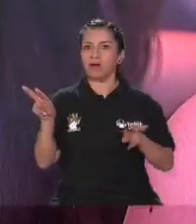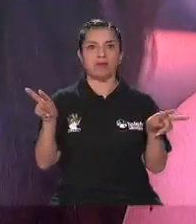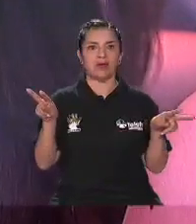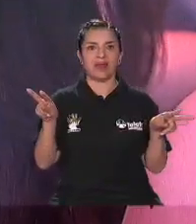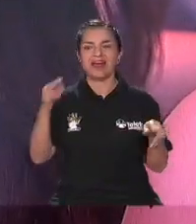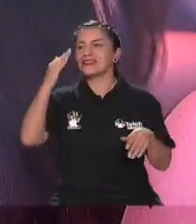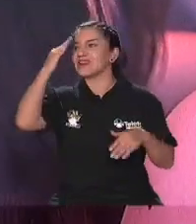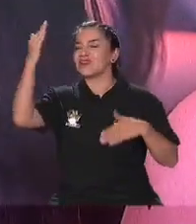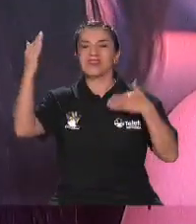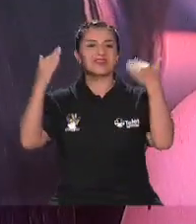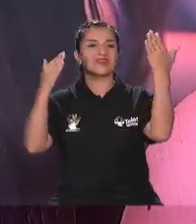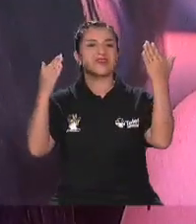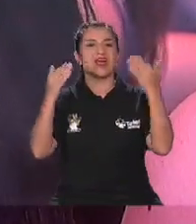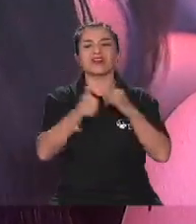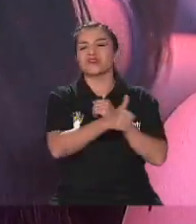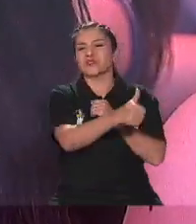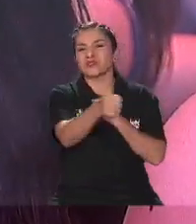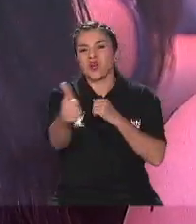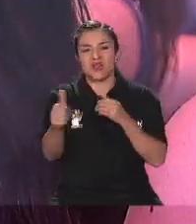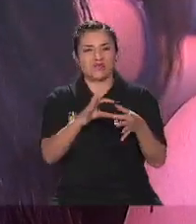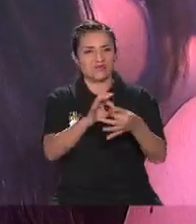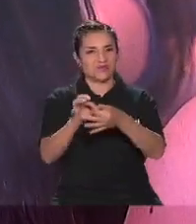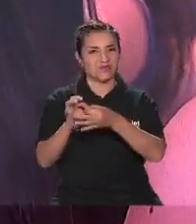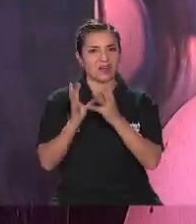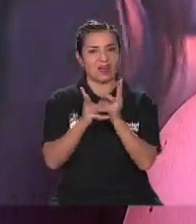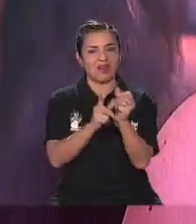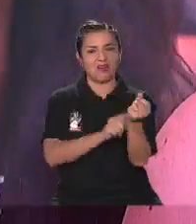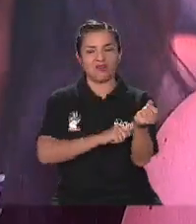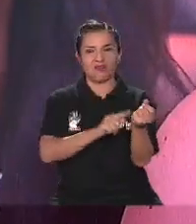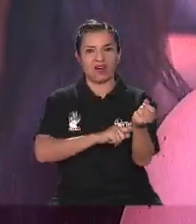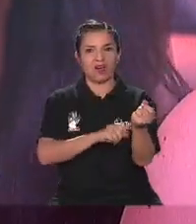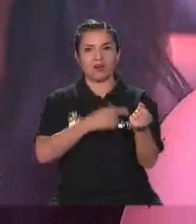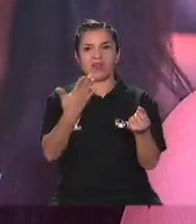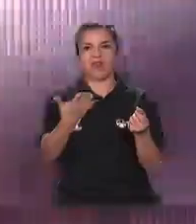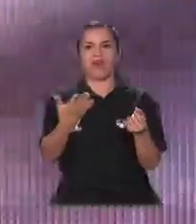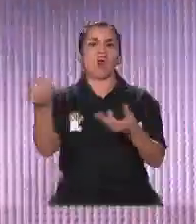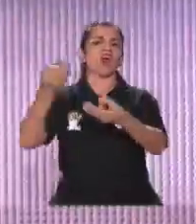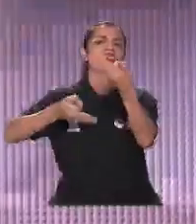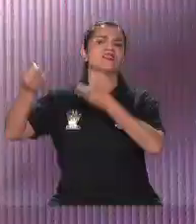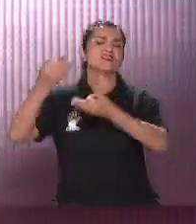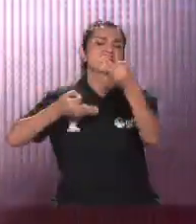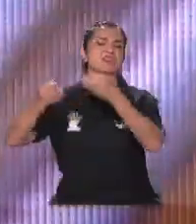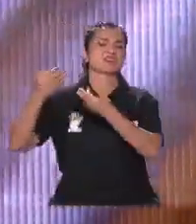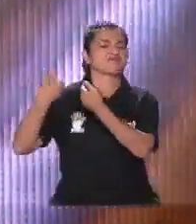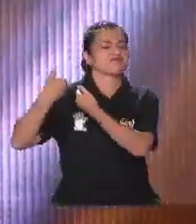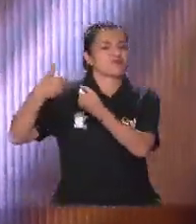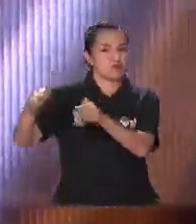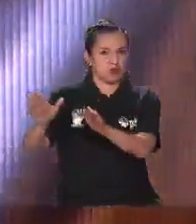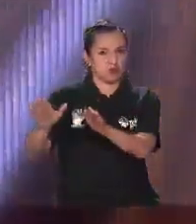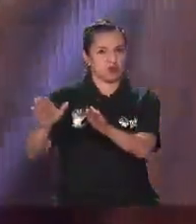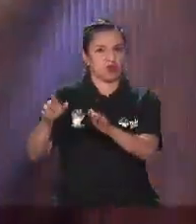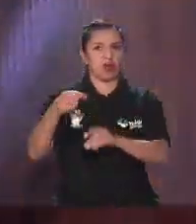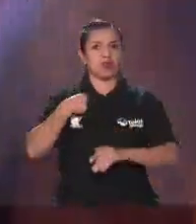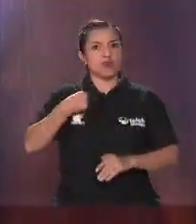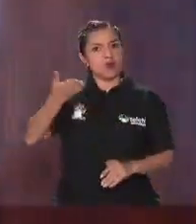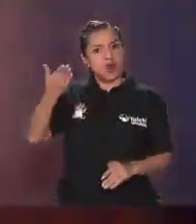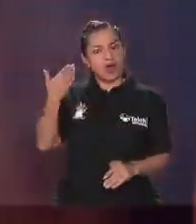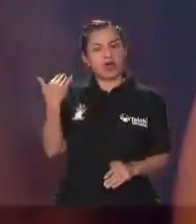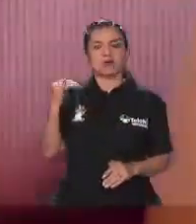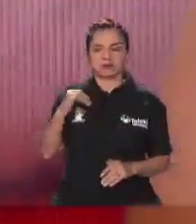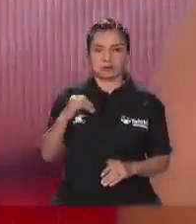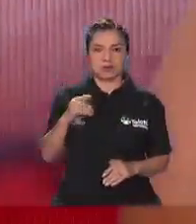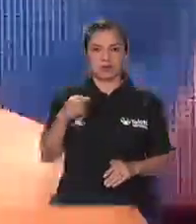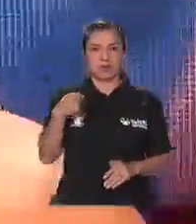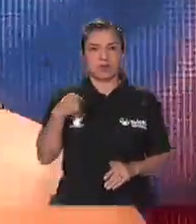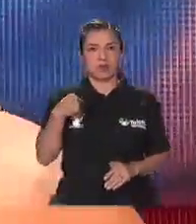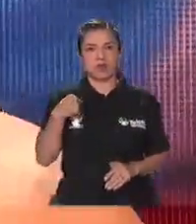somos toda una familia. Por eso yo les digo, no se dejen llevar por los demás. Yo así lo hice. No esperen que les toque a ustedes